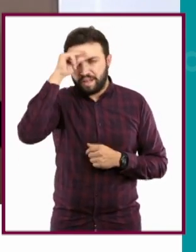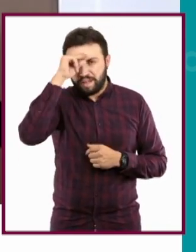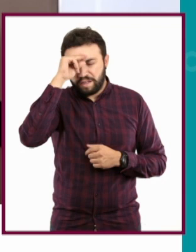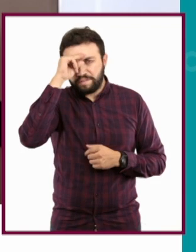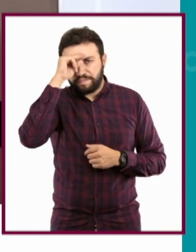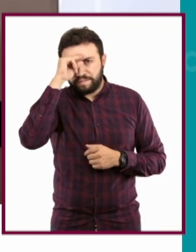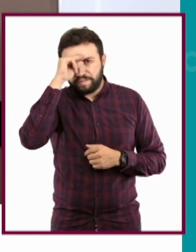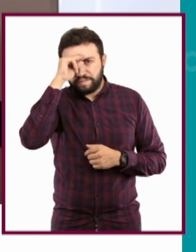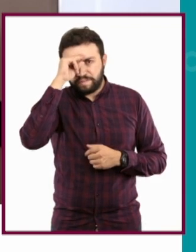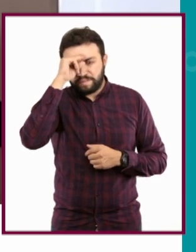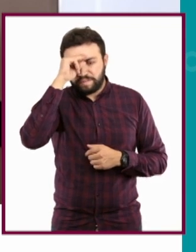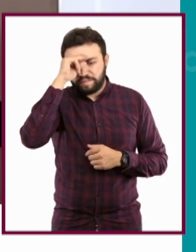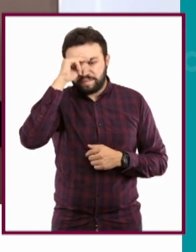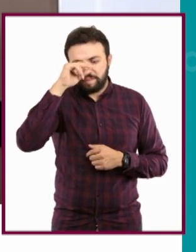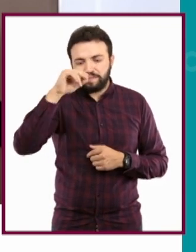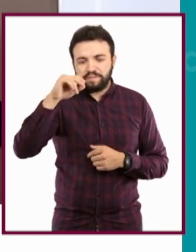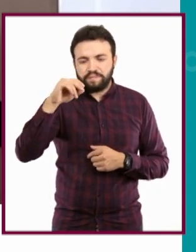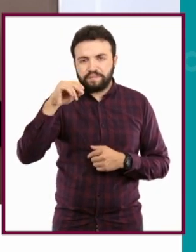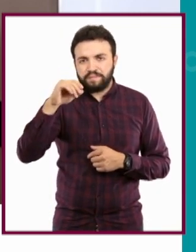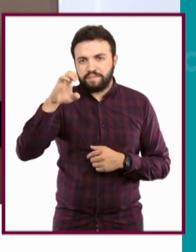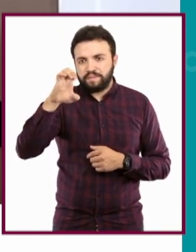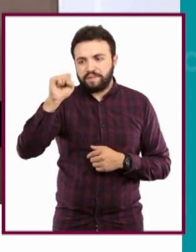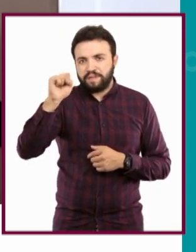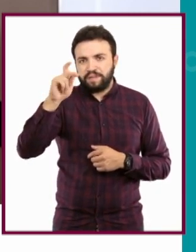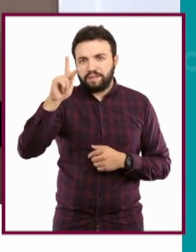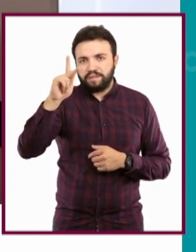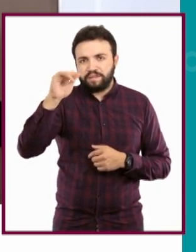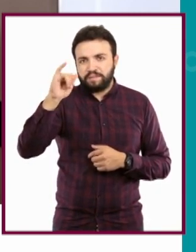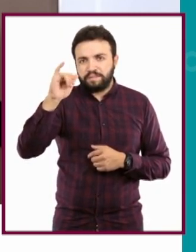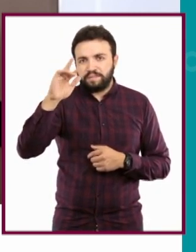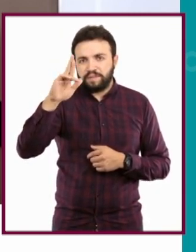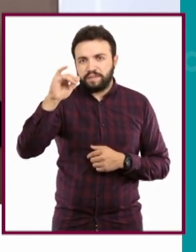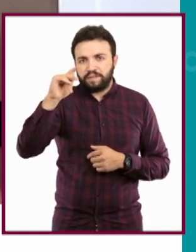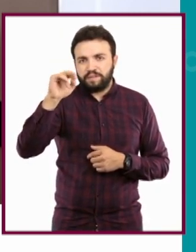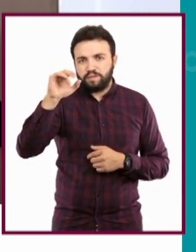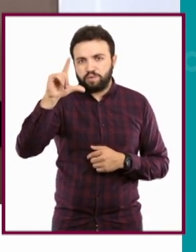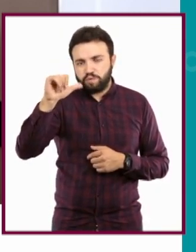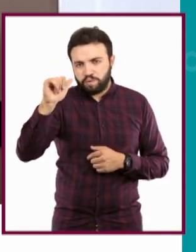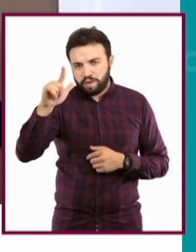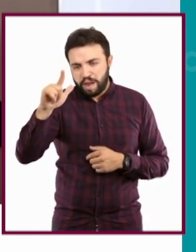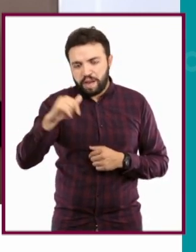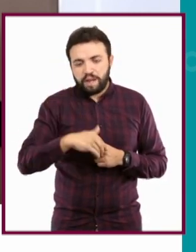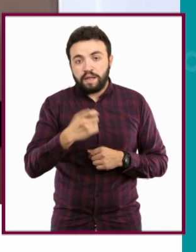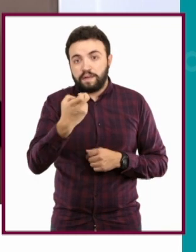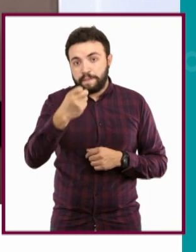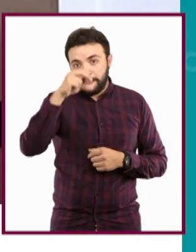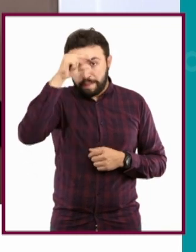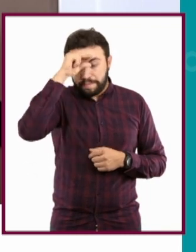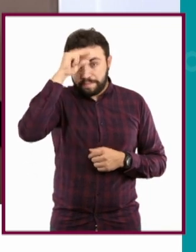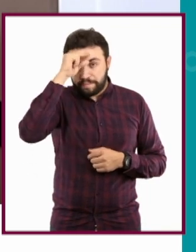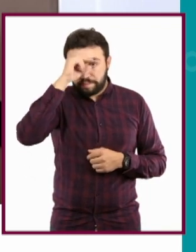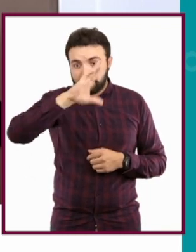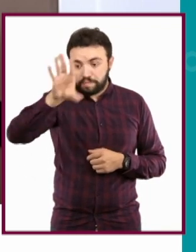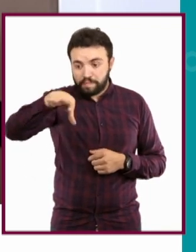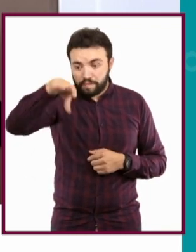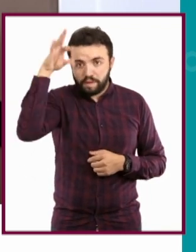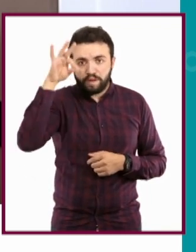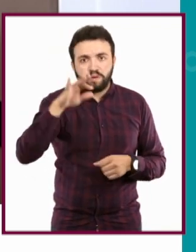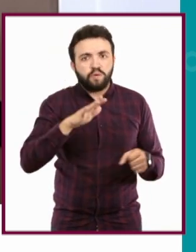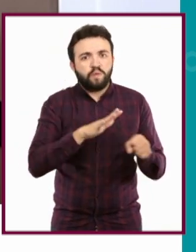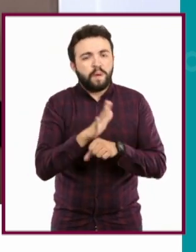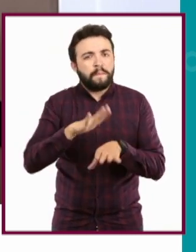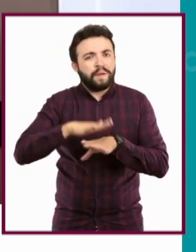lo que consiste, yo lo explicaría como es una inteligencia que encuentra una